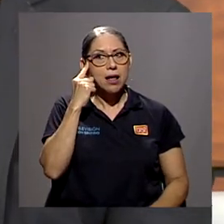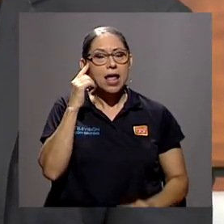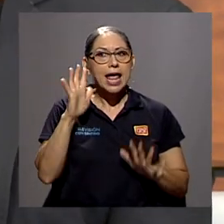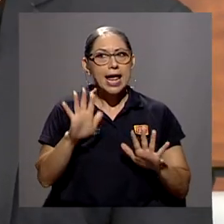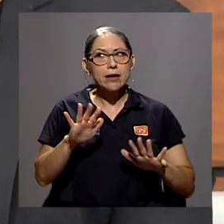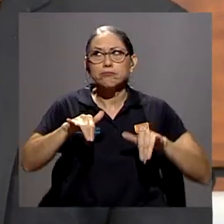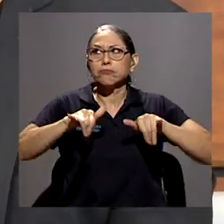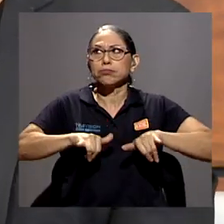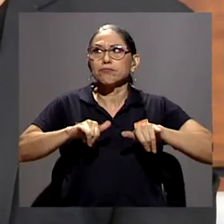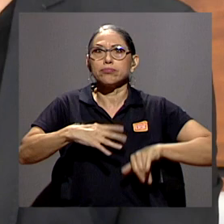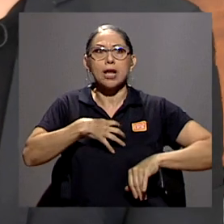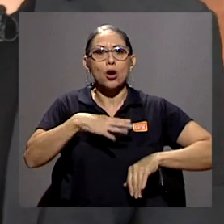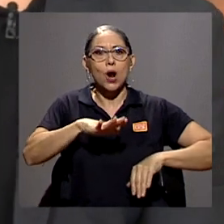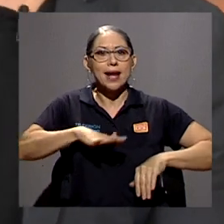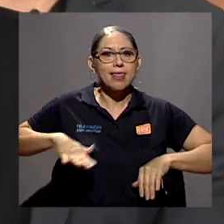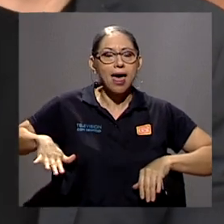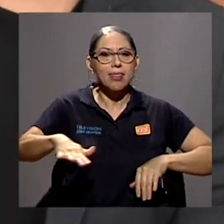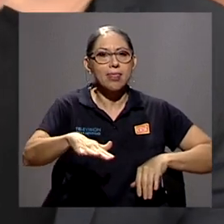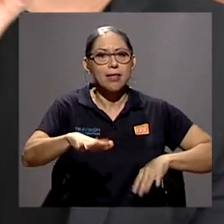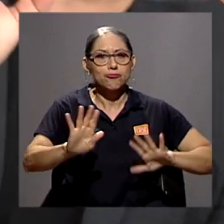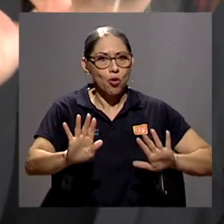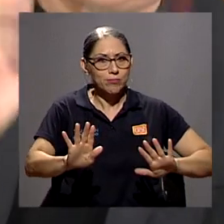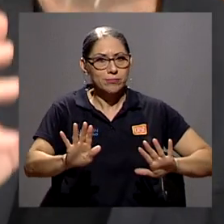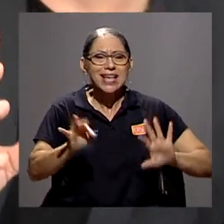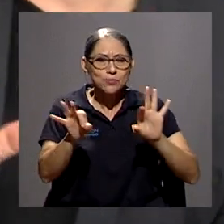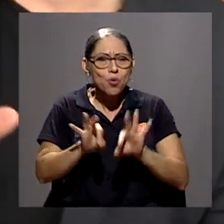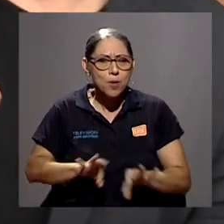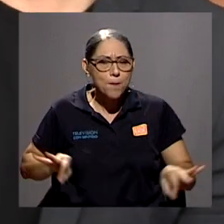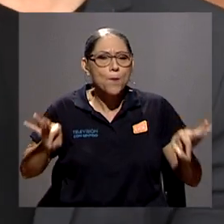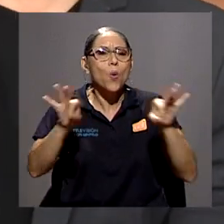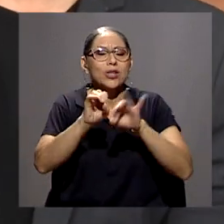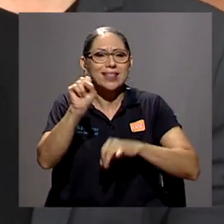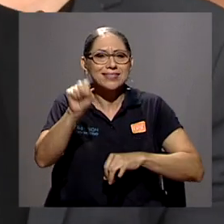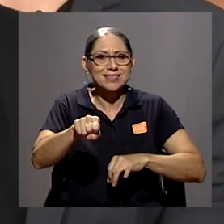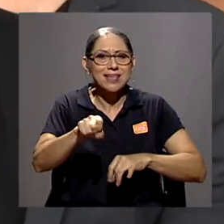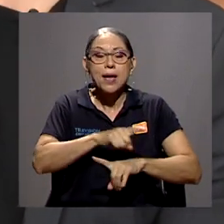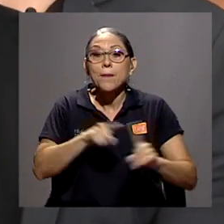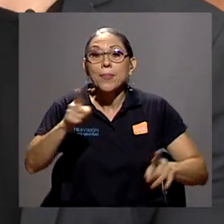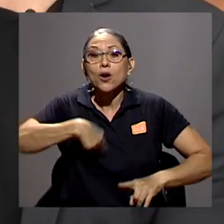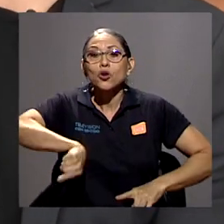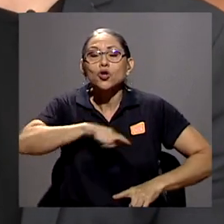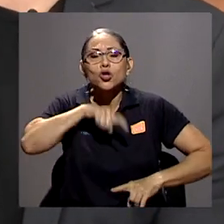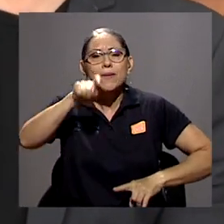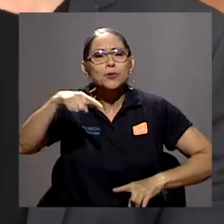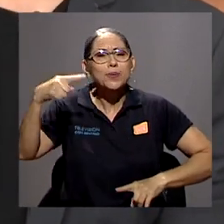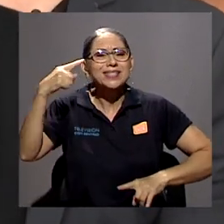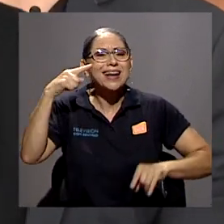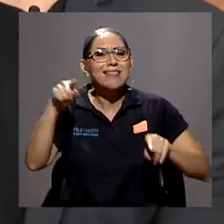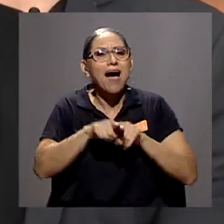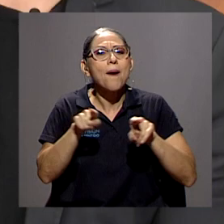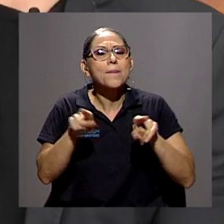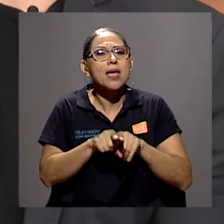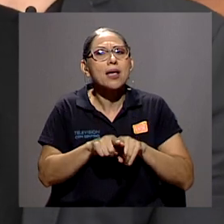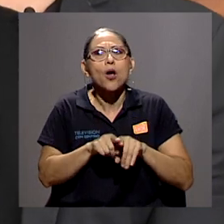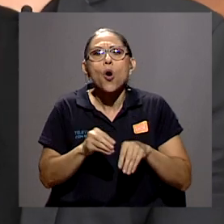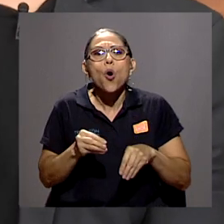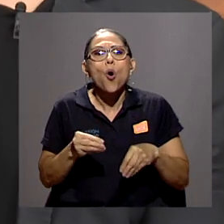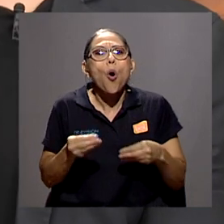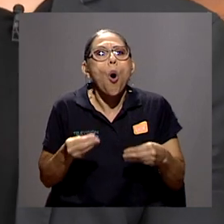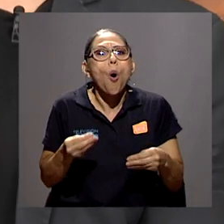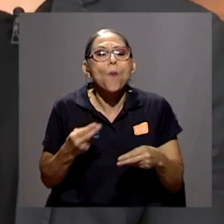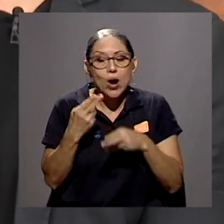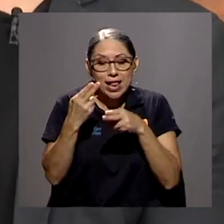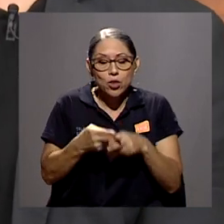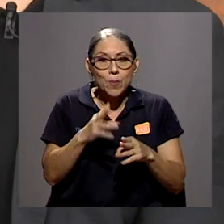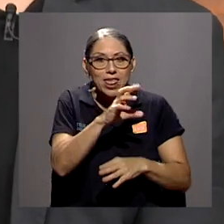eso es una cosa que yo quiero subrayar la localidad es muy importante pero nosotros tenemos que pensar también cómo poder llevar el